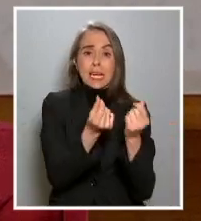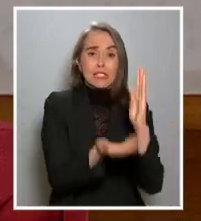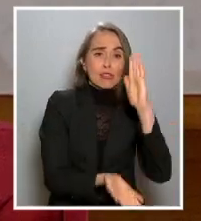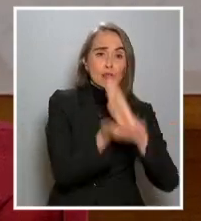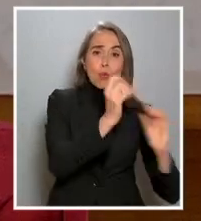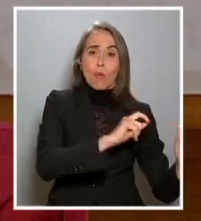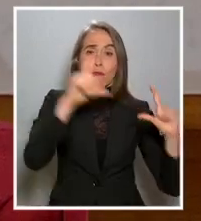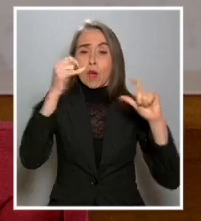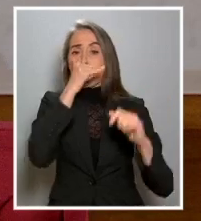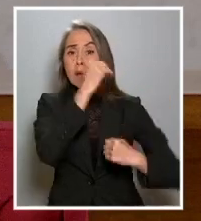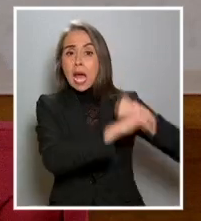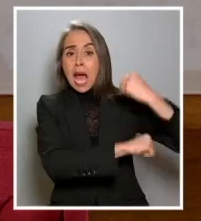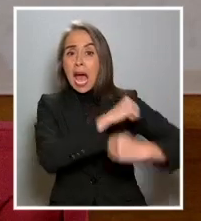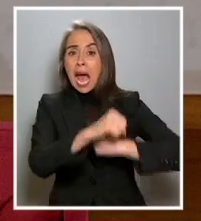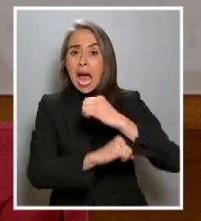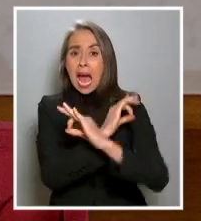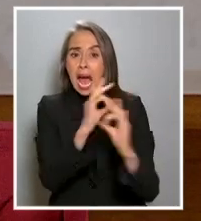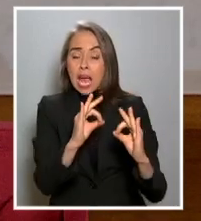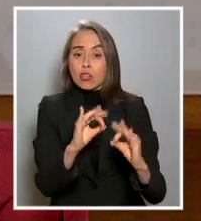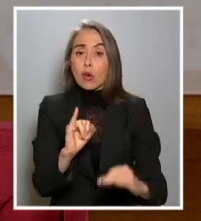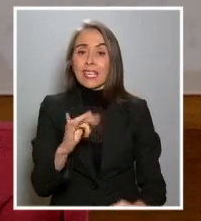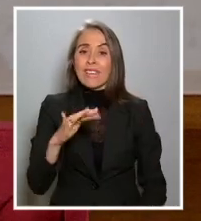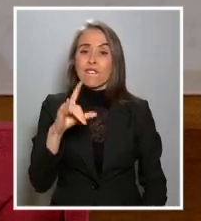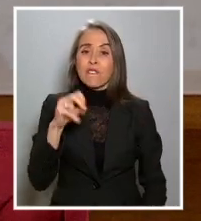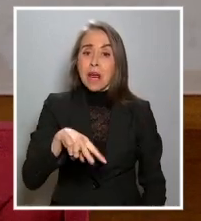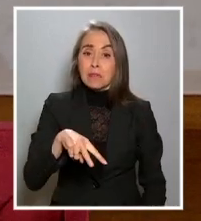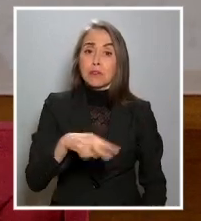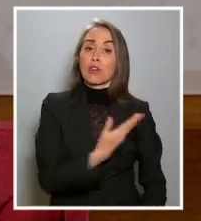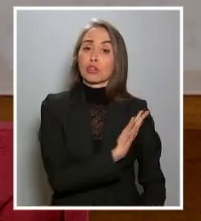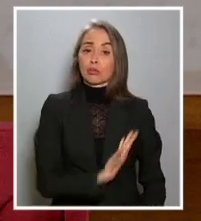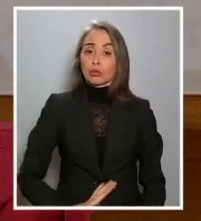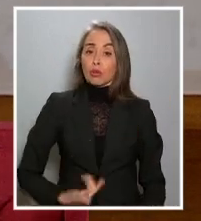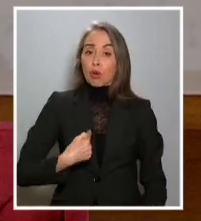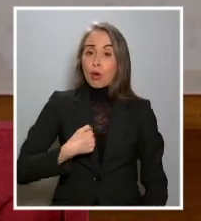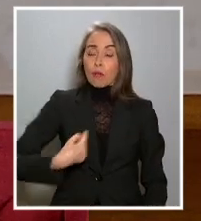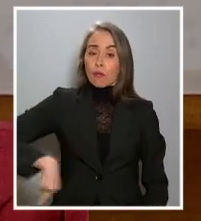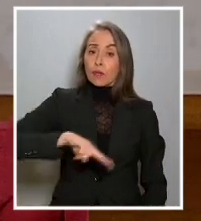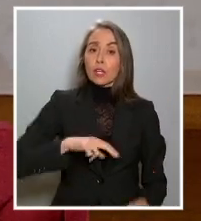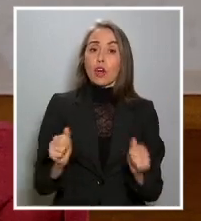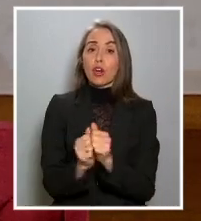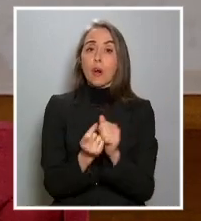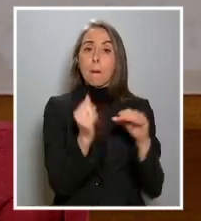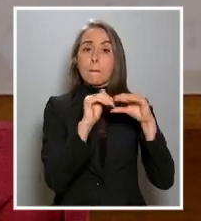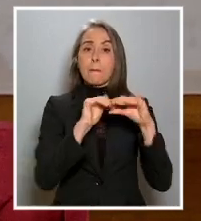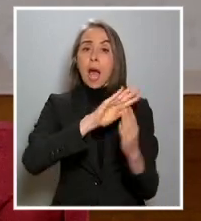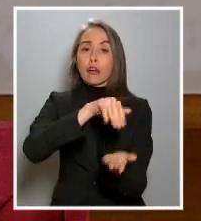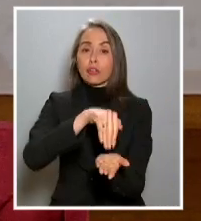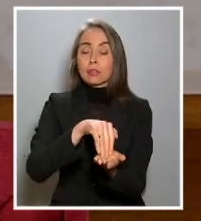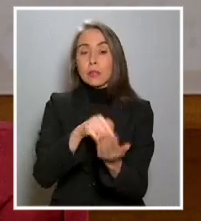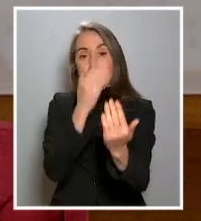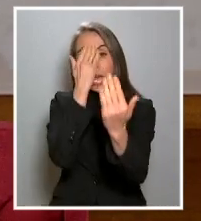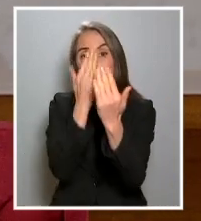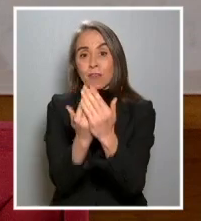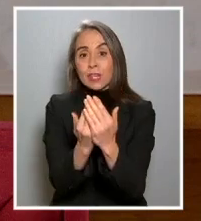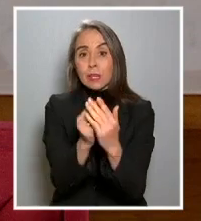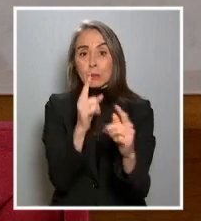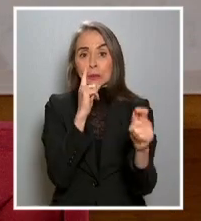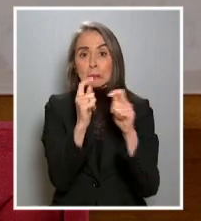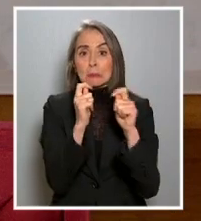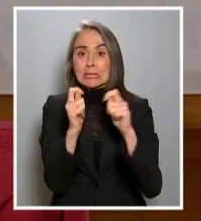años. Nos correspondió a nosotros como gobierno, en conjunto con el Banco Central, enfrentar estas